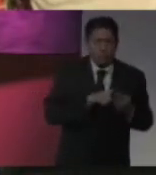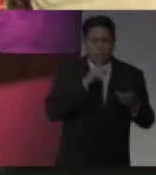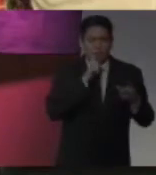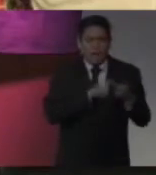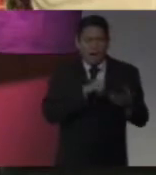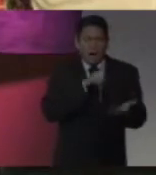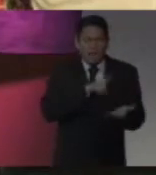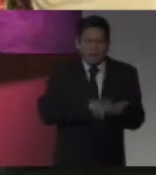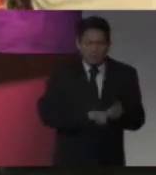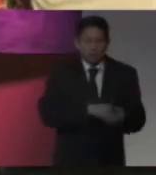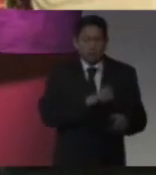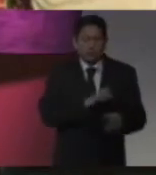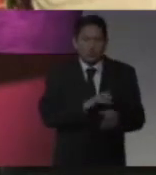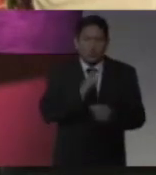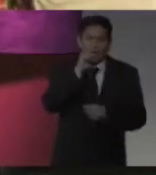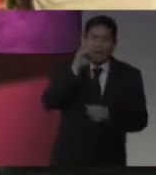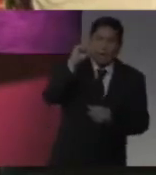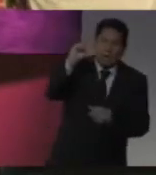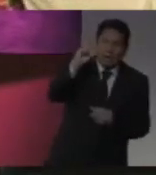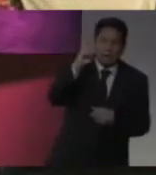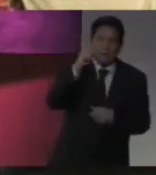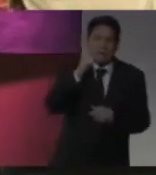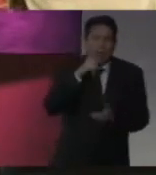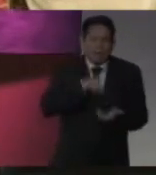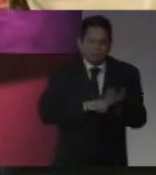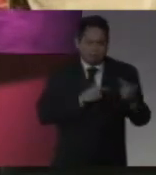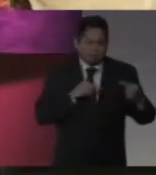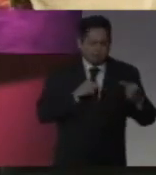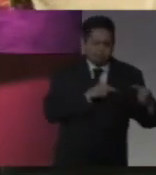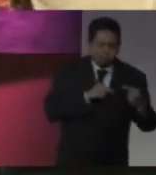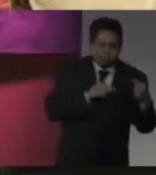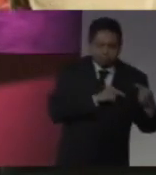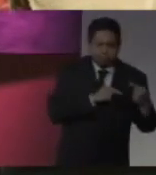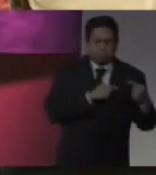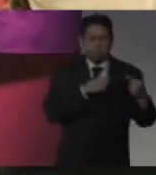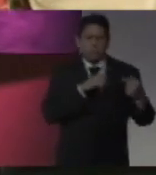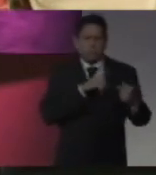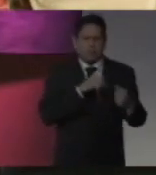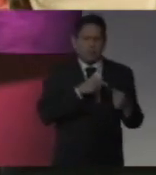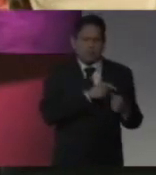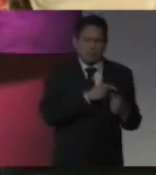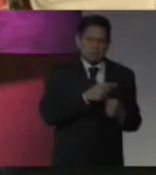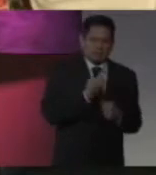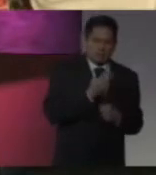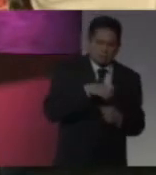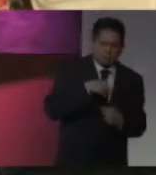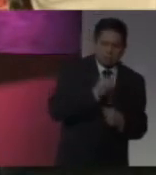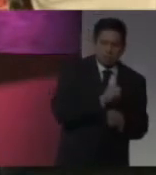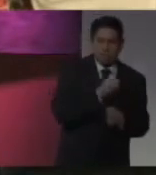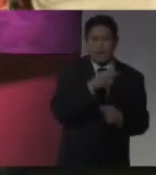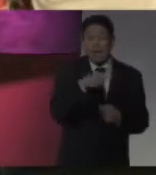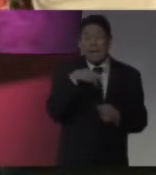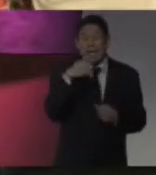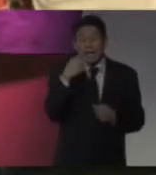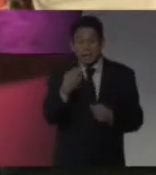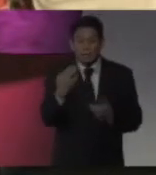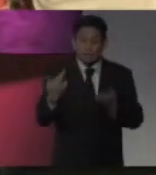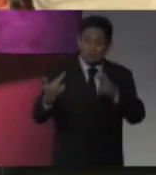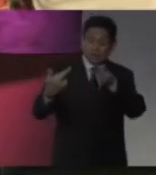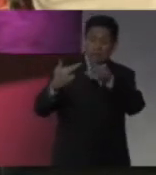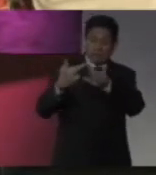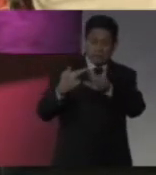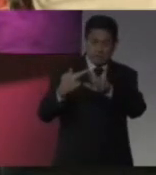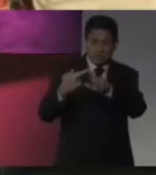espíritu, y luego hay allí todas esas cosas moralistas que se colaron del cristianismo en la